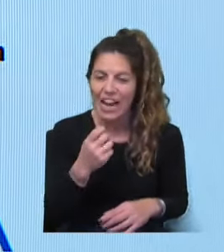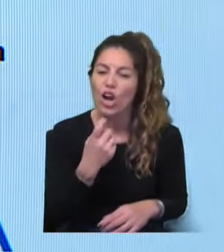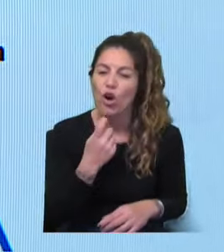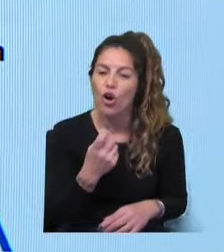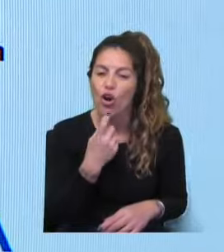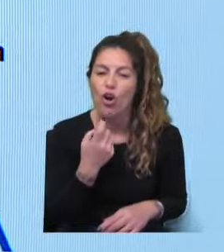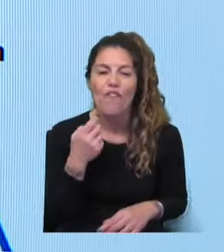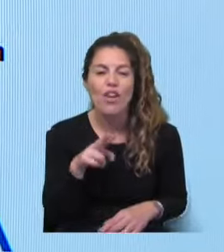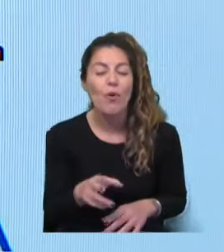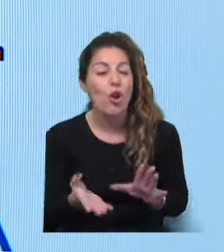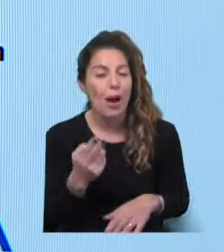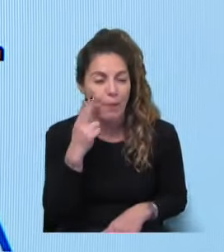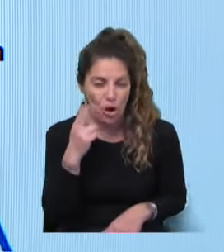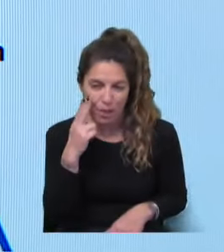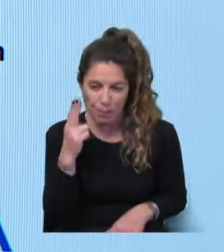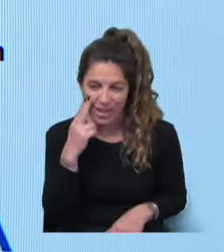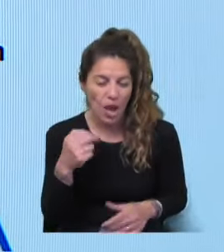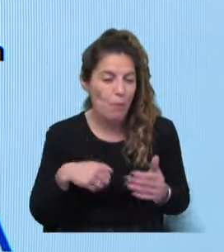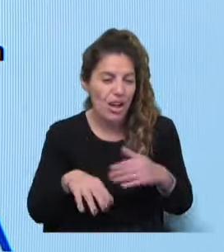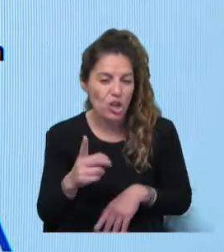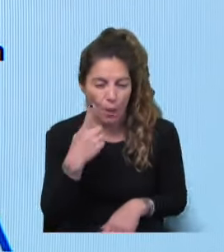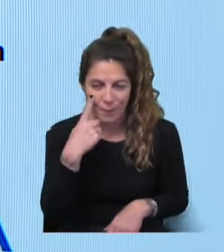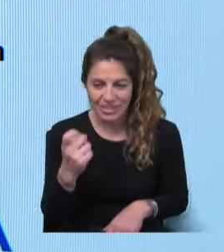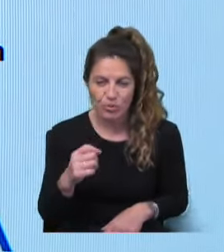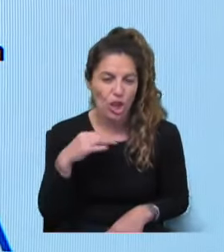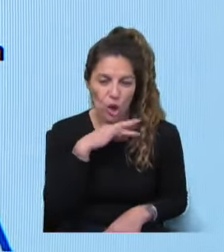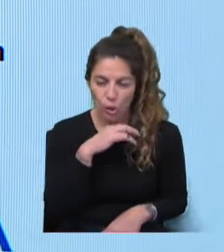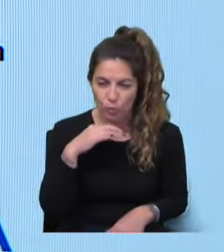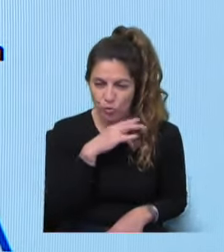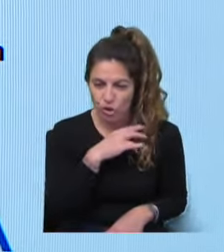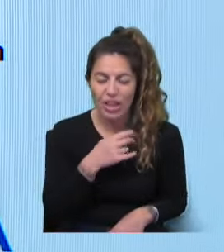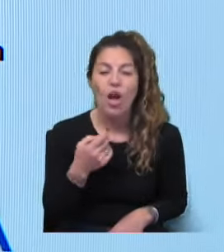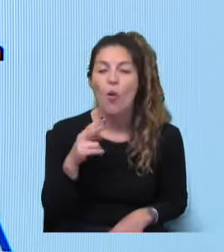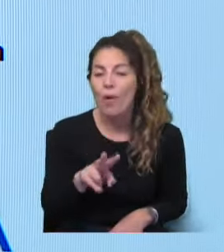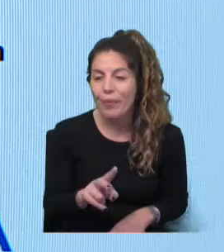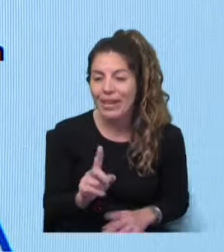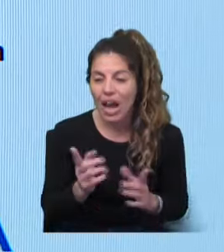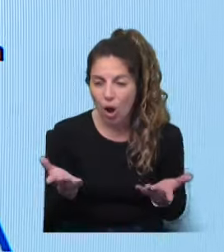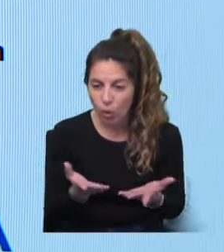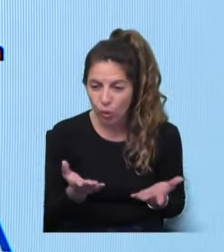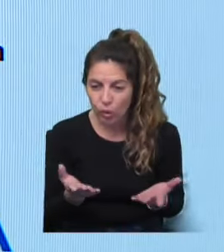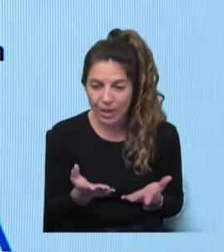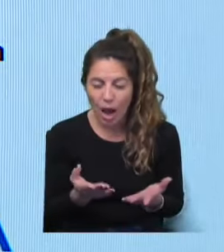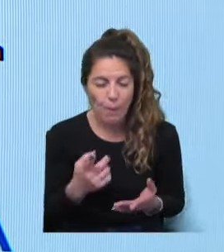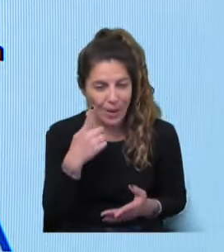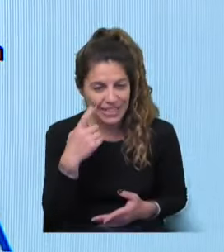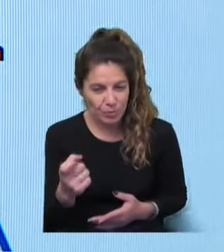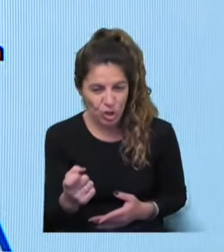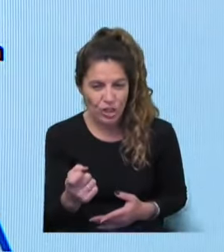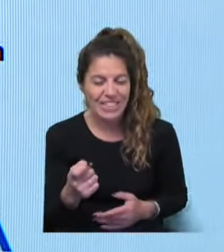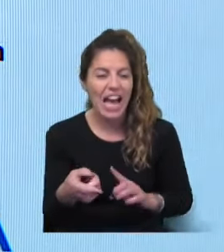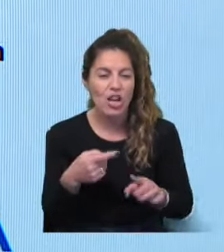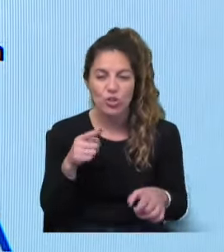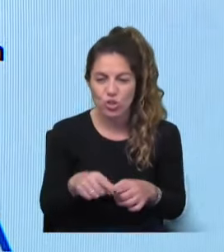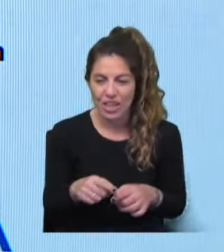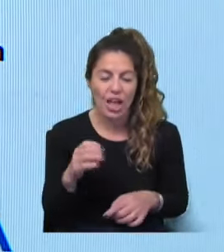vamos a ver entonces los más problemáticos, ¿no? Las mayores percepciones de corrupción. Y acá vamos a ver entonces unas percepciones, digamos, asociadas